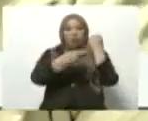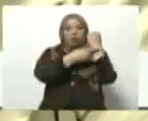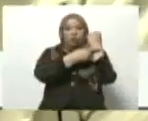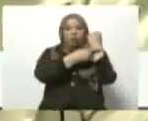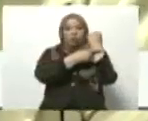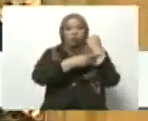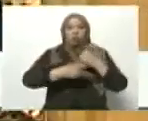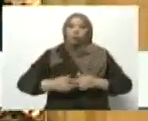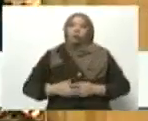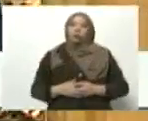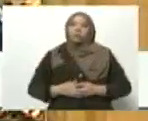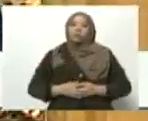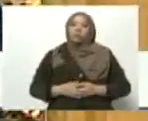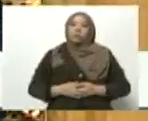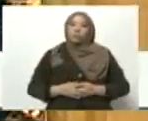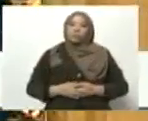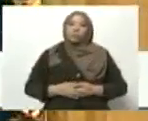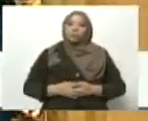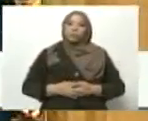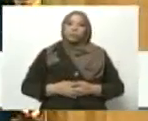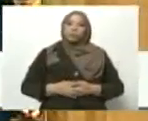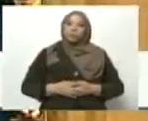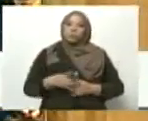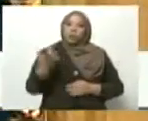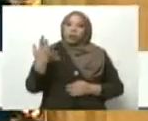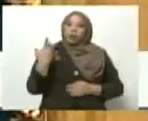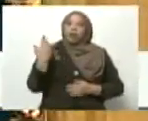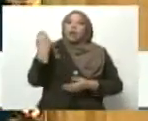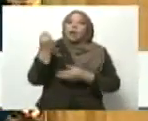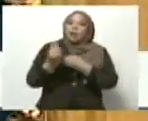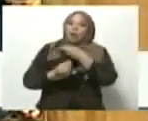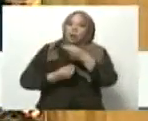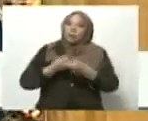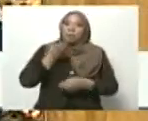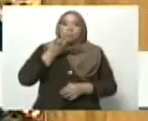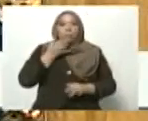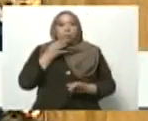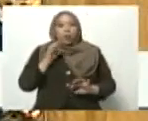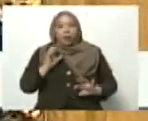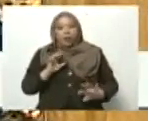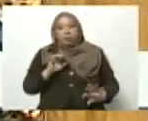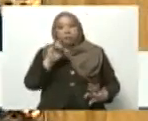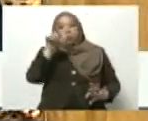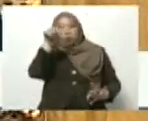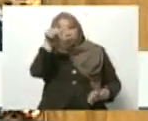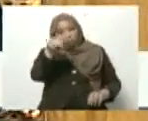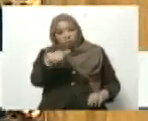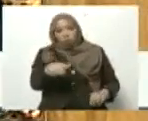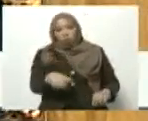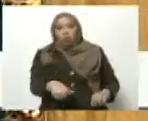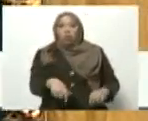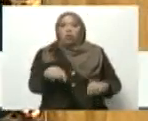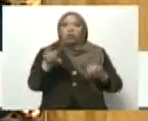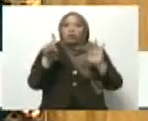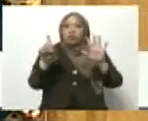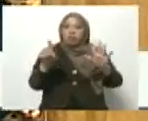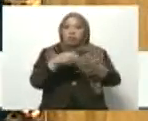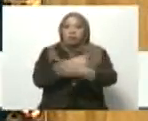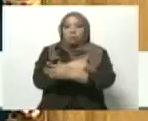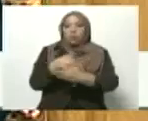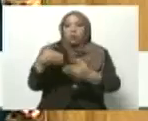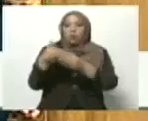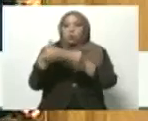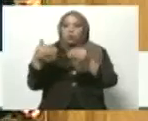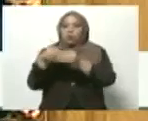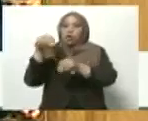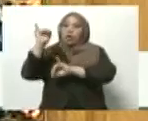Para los que no sepan el efecto de eso en la economía, es que, por ejemplo, nosotros hoy tenemos 6.000 millones de dólares en el Fondo